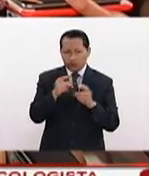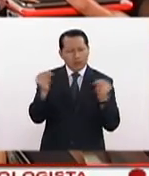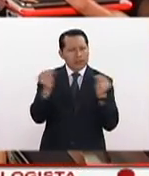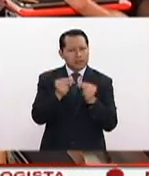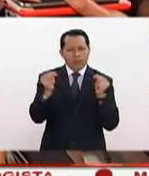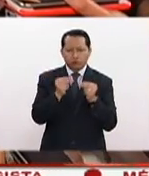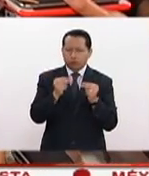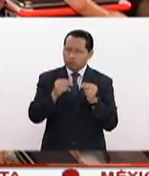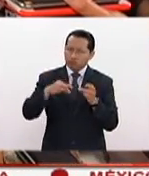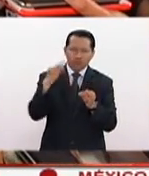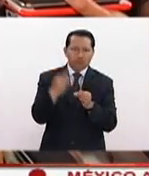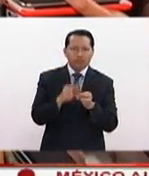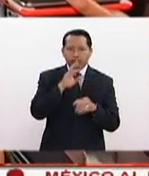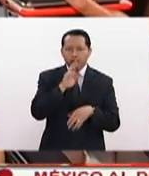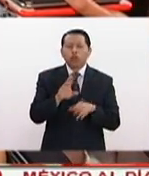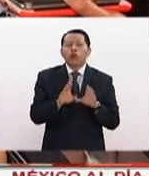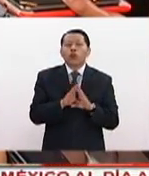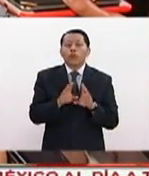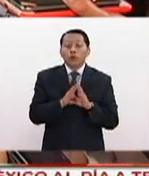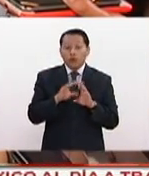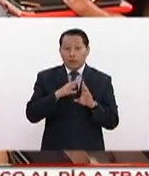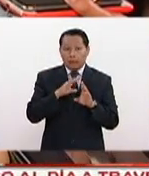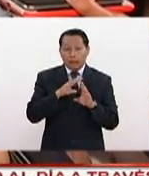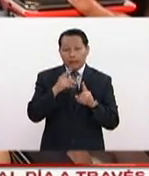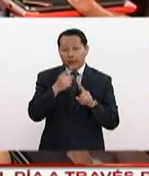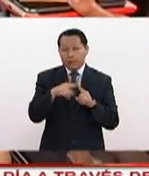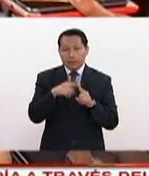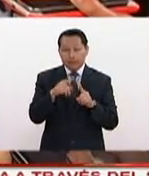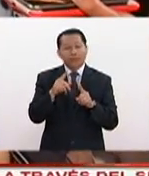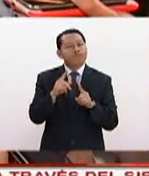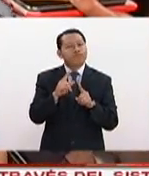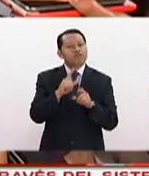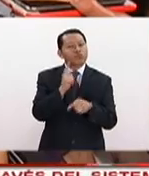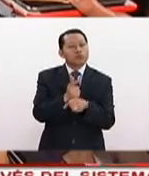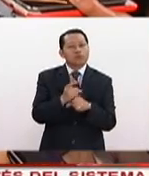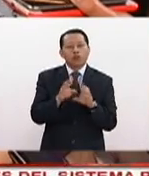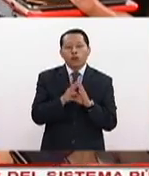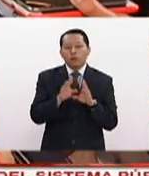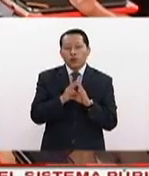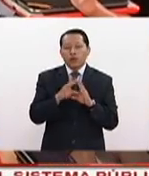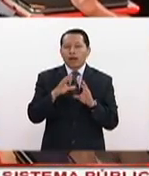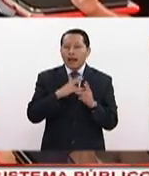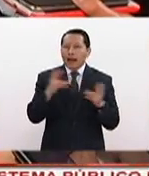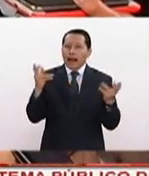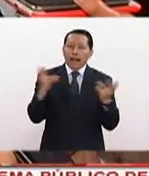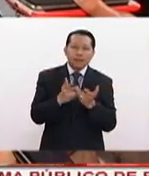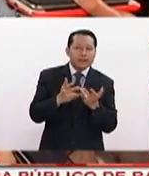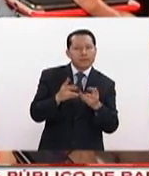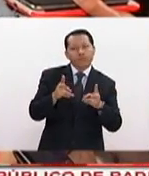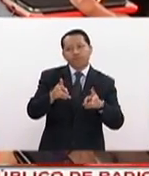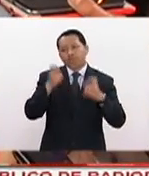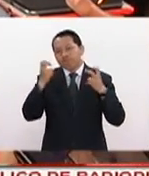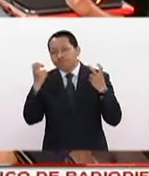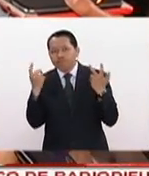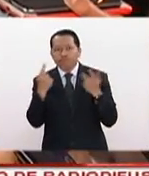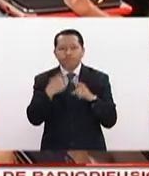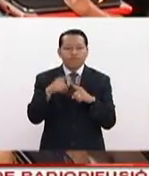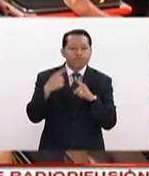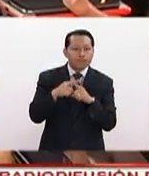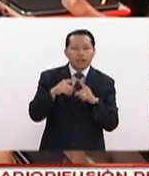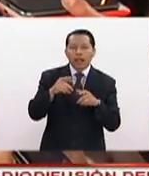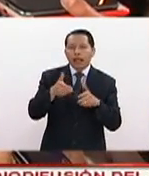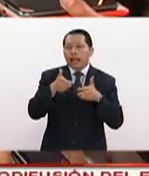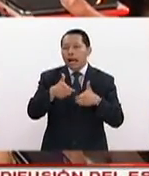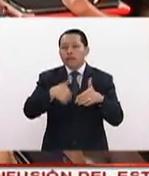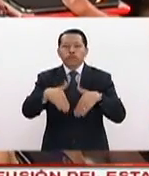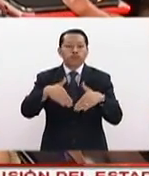resultados, que el aumento de los indicadores tanto de crímenes como de robos, desde